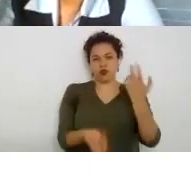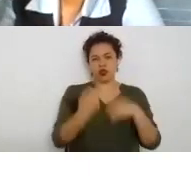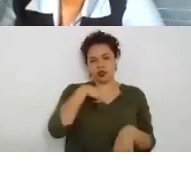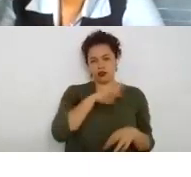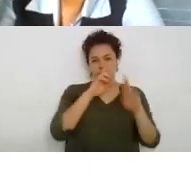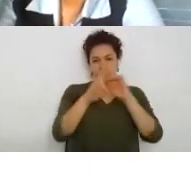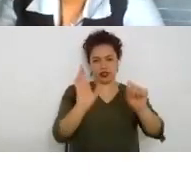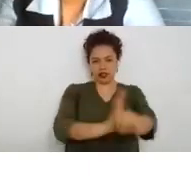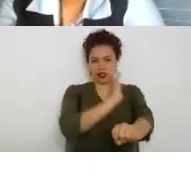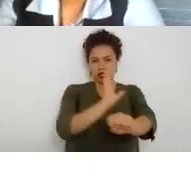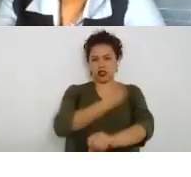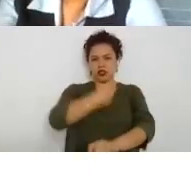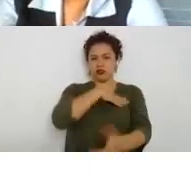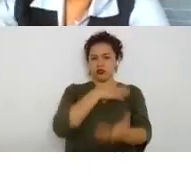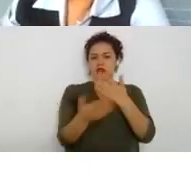eléctrica?